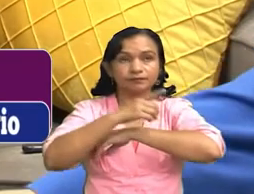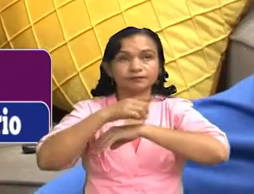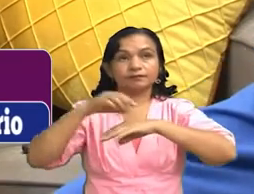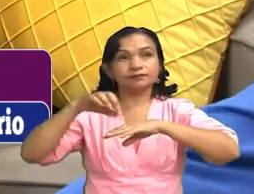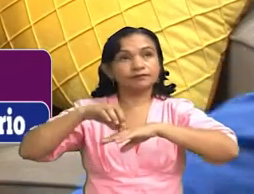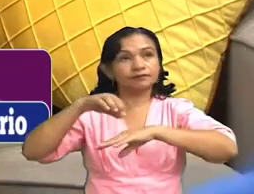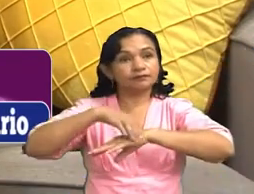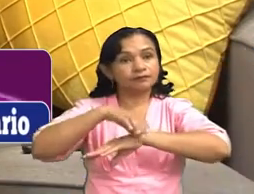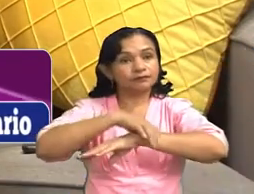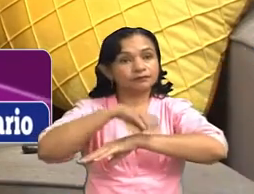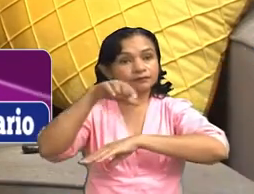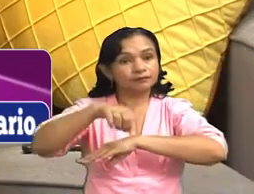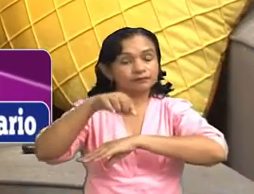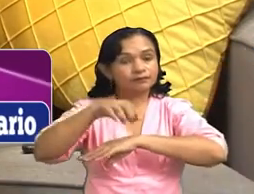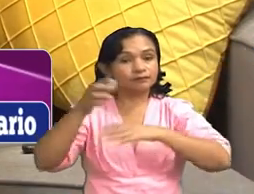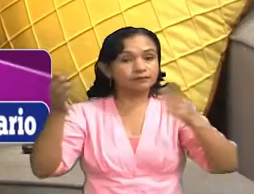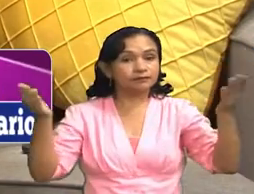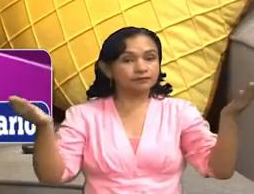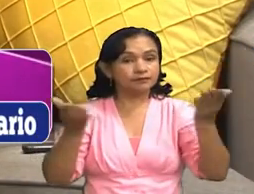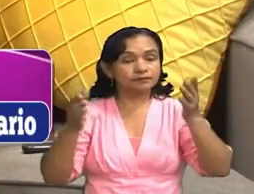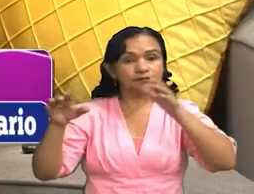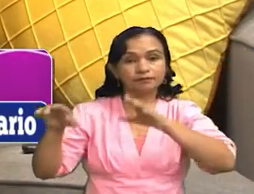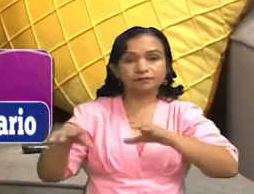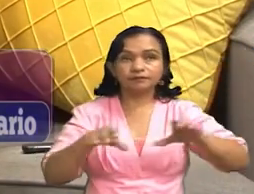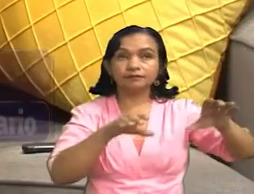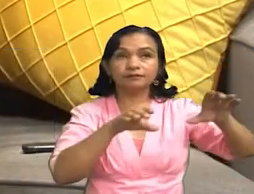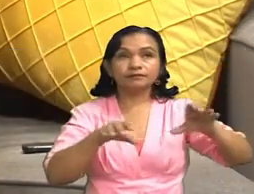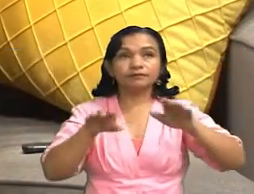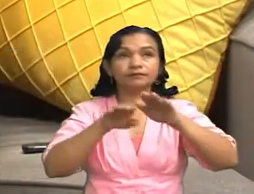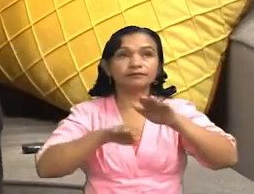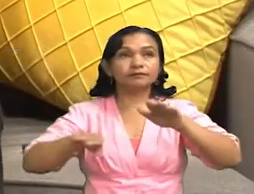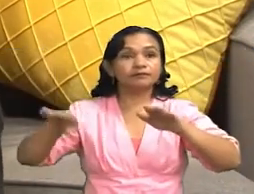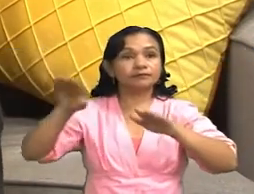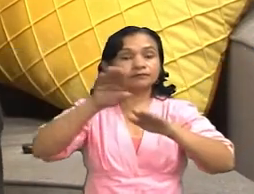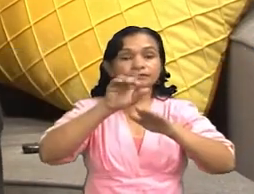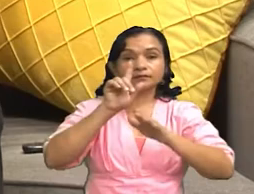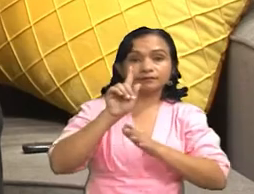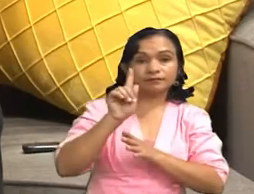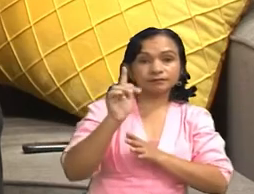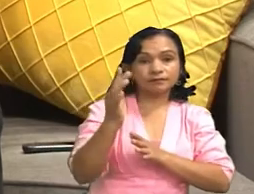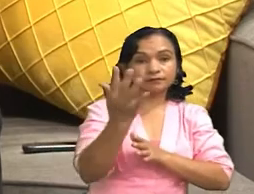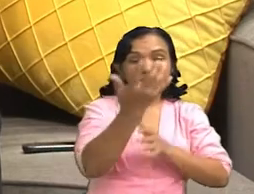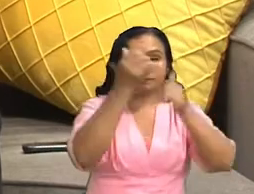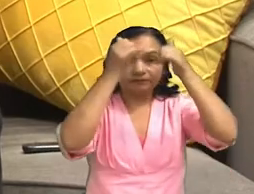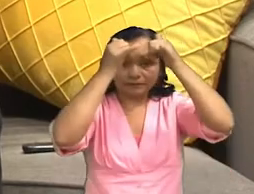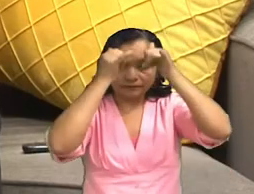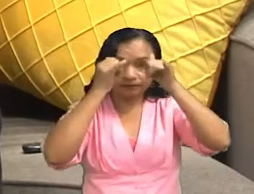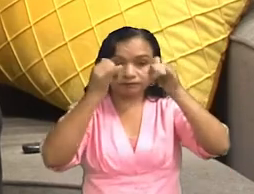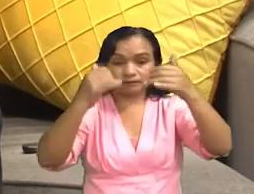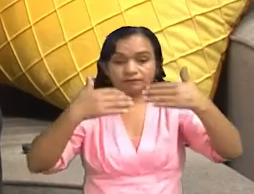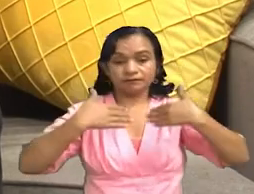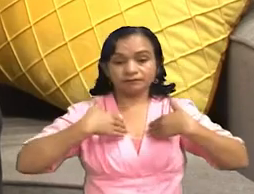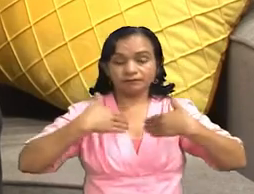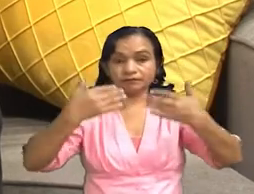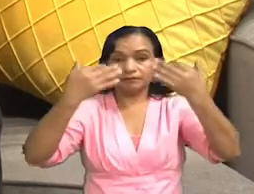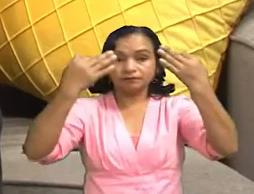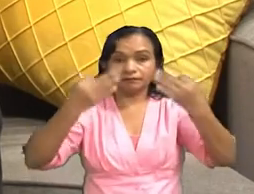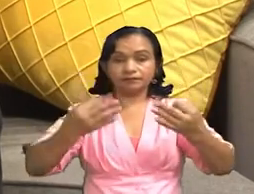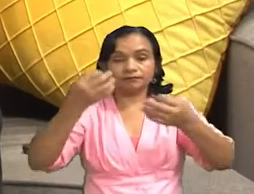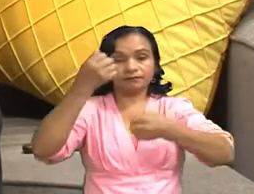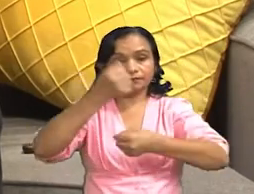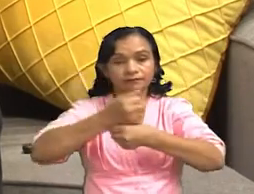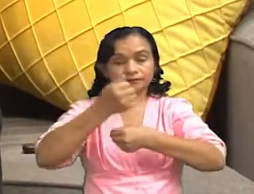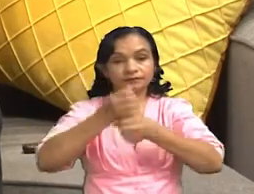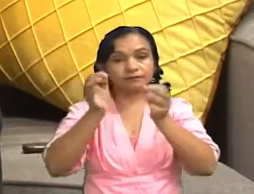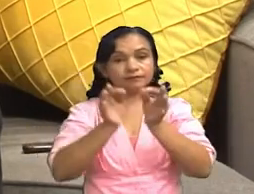conoceremos cuáles han sido las acciones para fortalecer la sanidad del hato ganadero nicaragüense, un trabajo muy importante